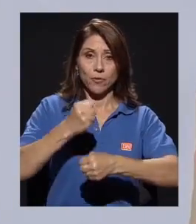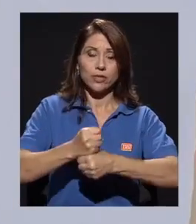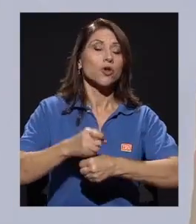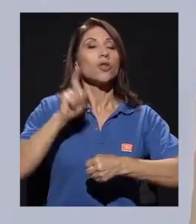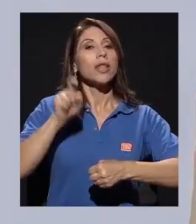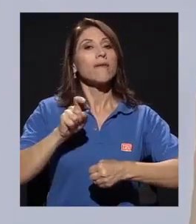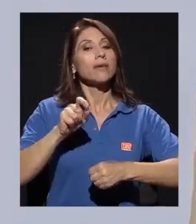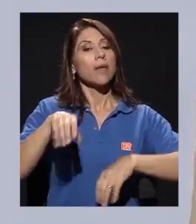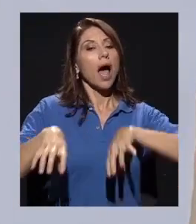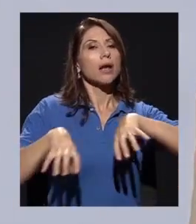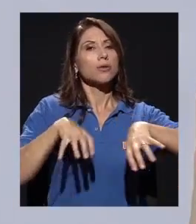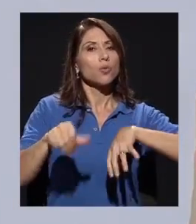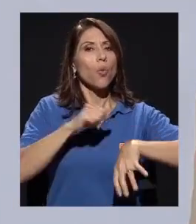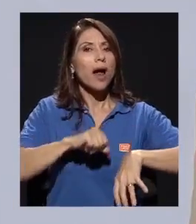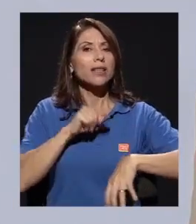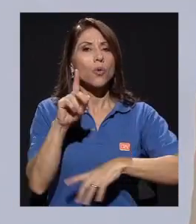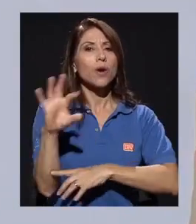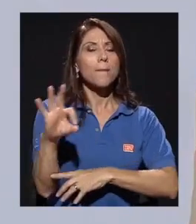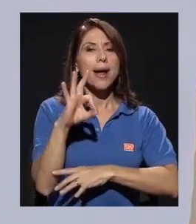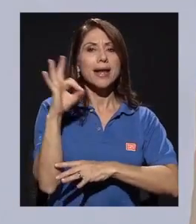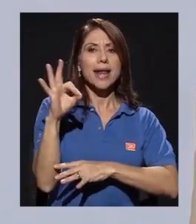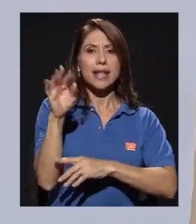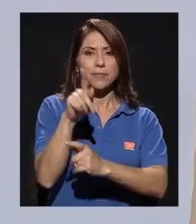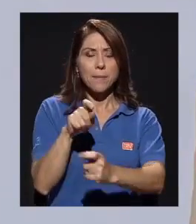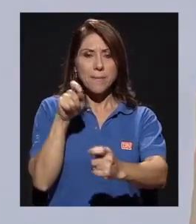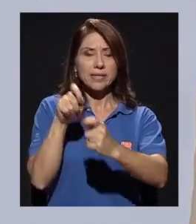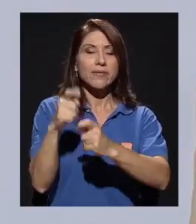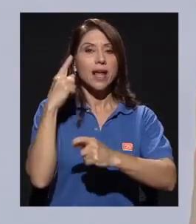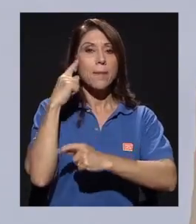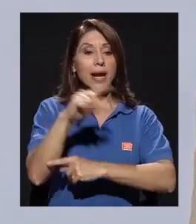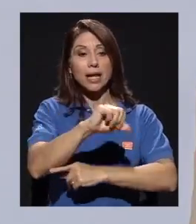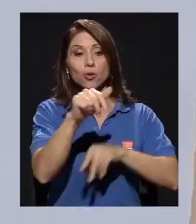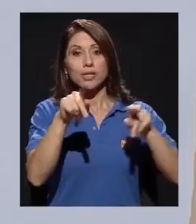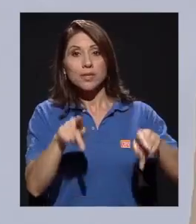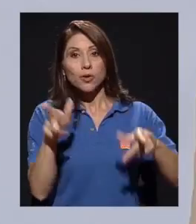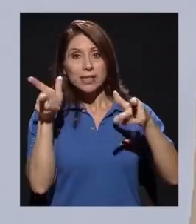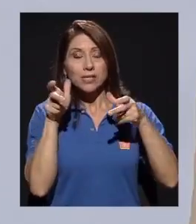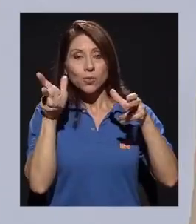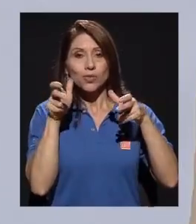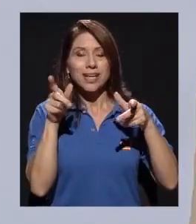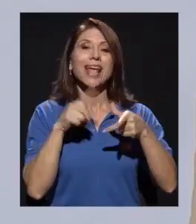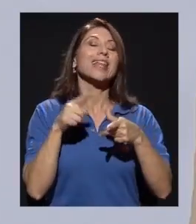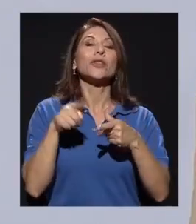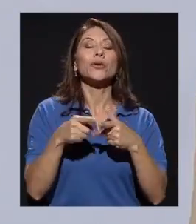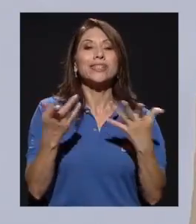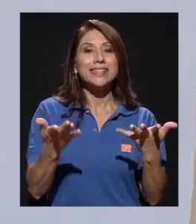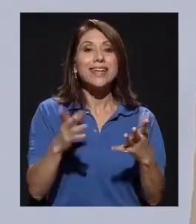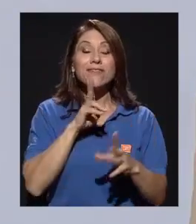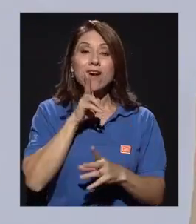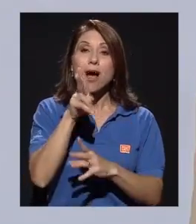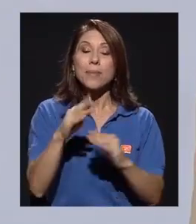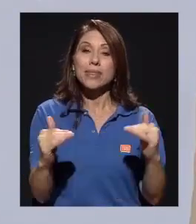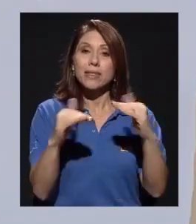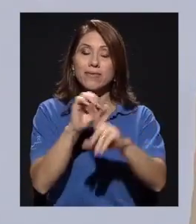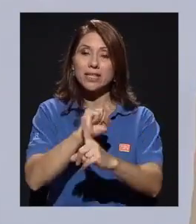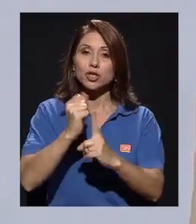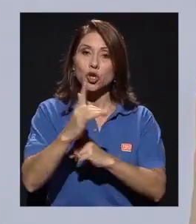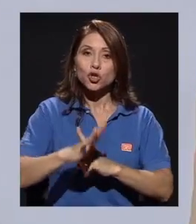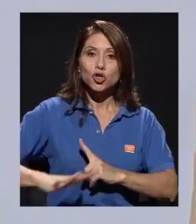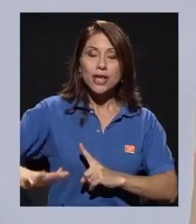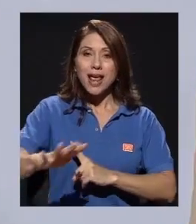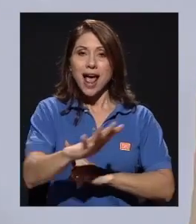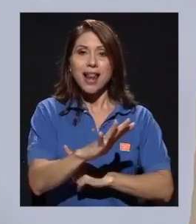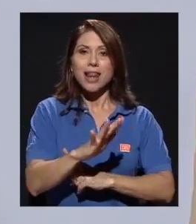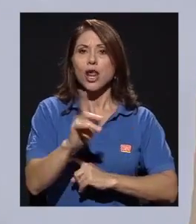ser escuchadas entonces la historia es que también socialmente no estamos permitiendo que esto